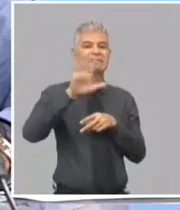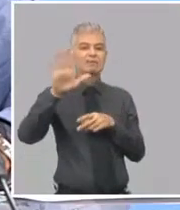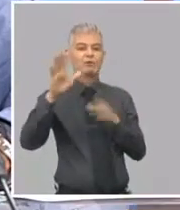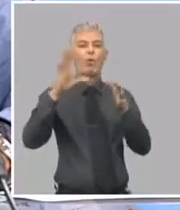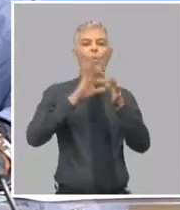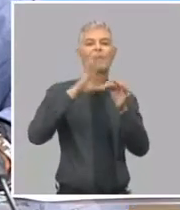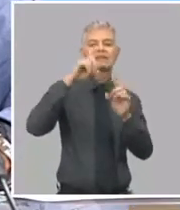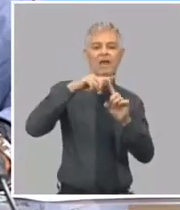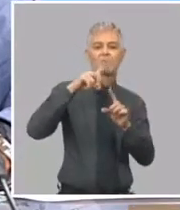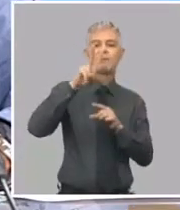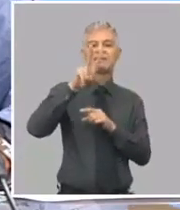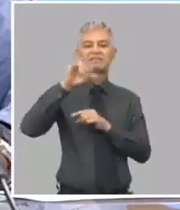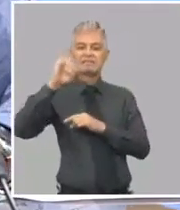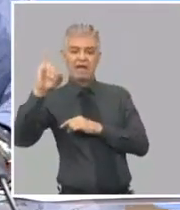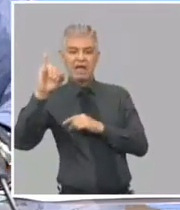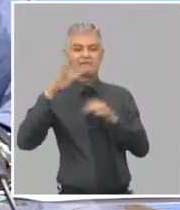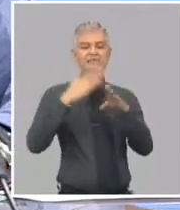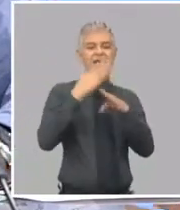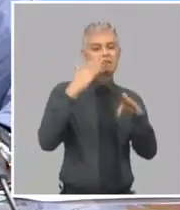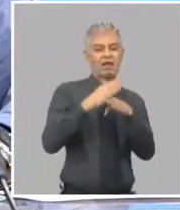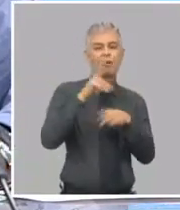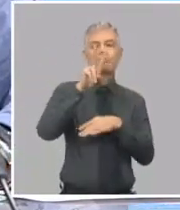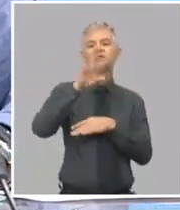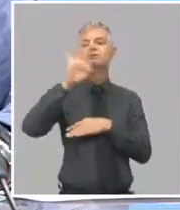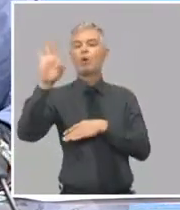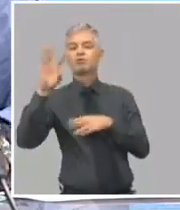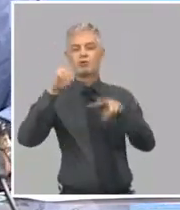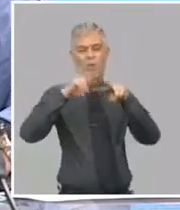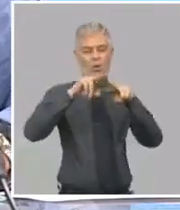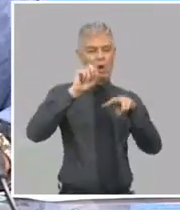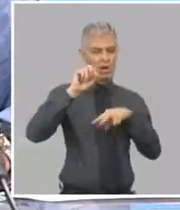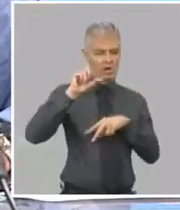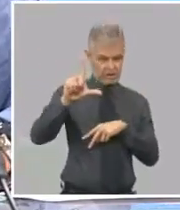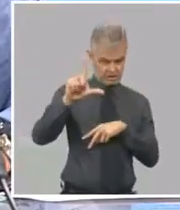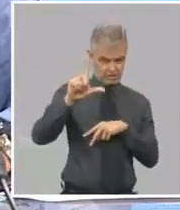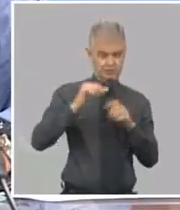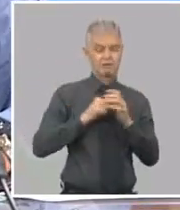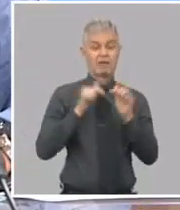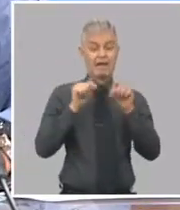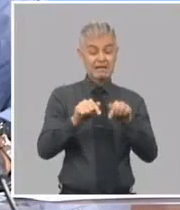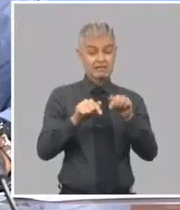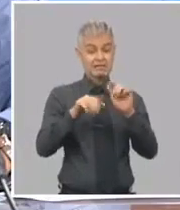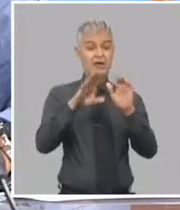26 a santiago y el 28 hacia holguín esto esta programación